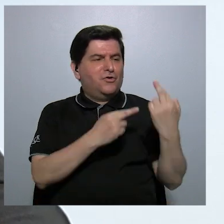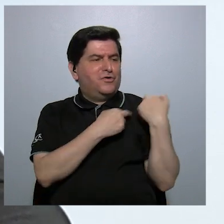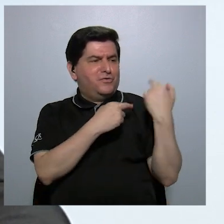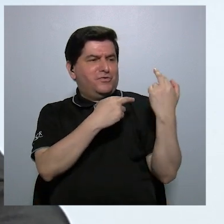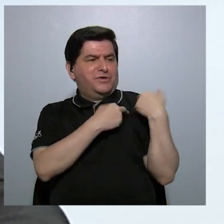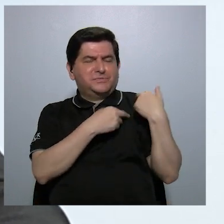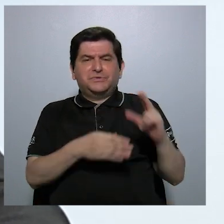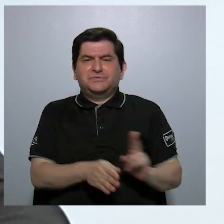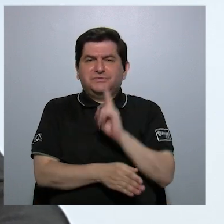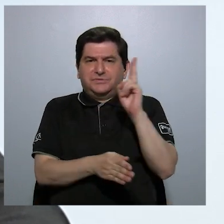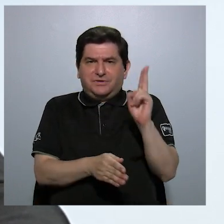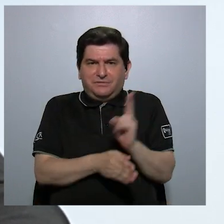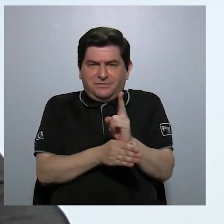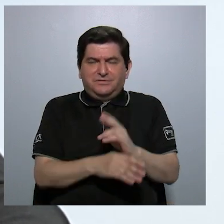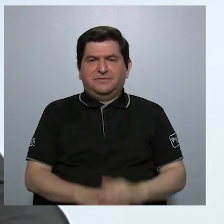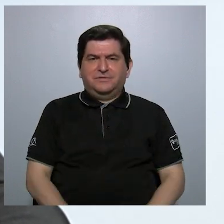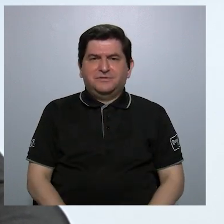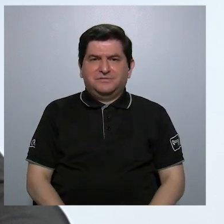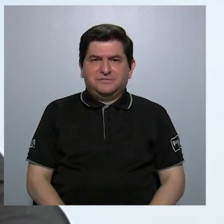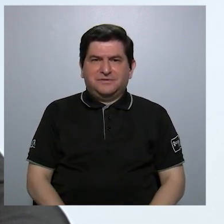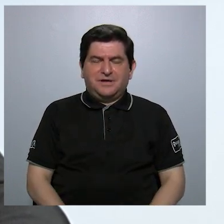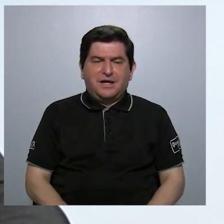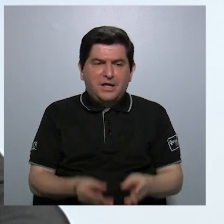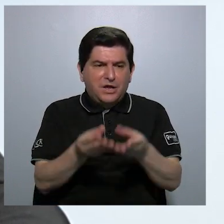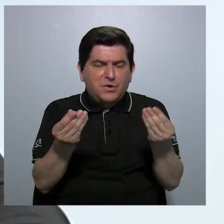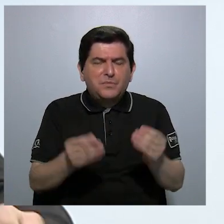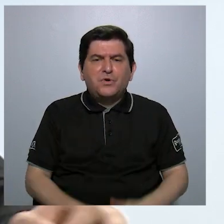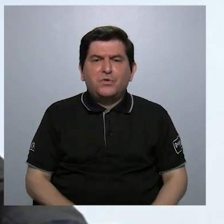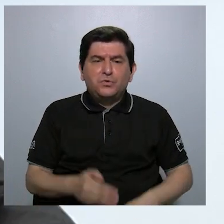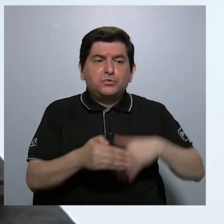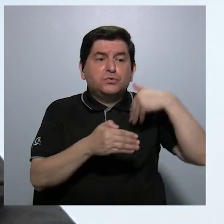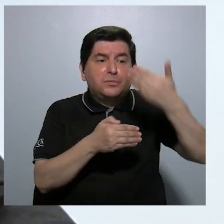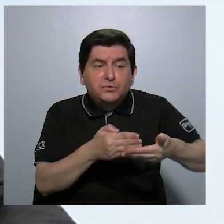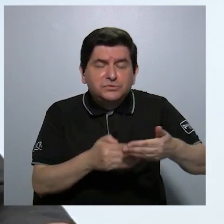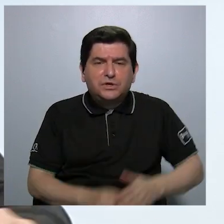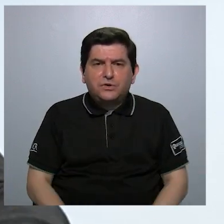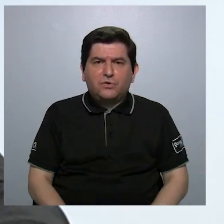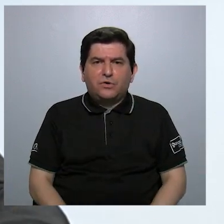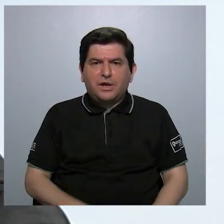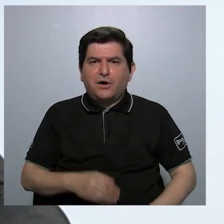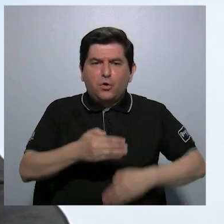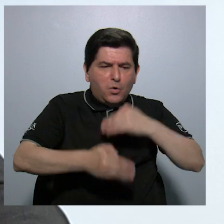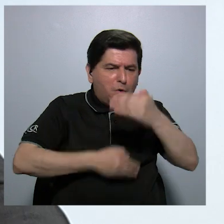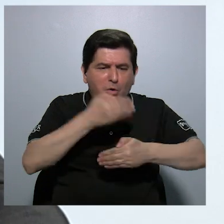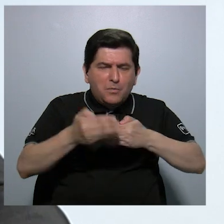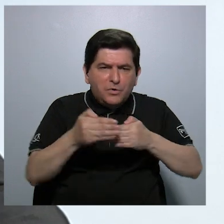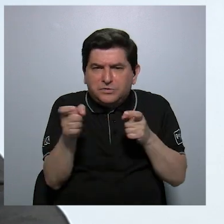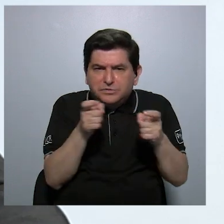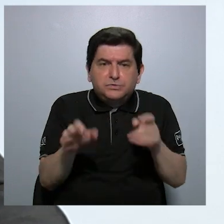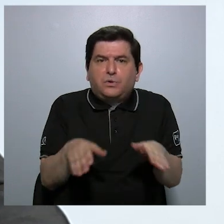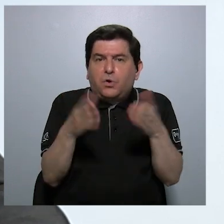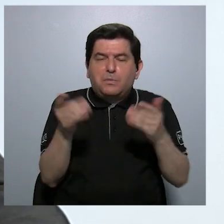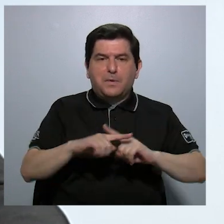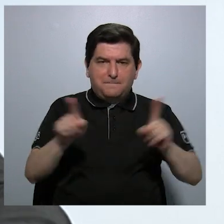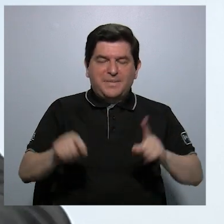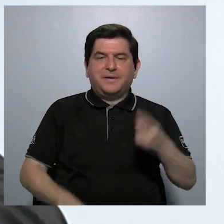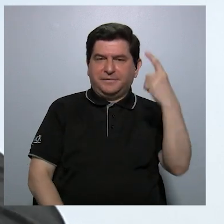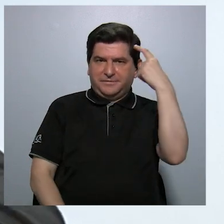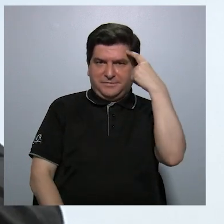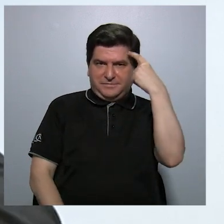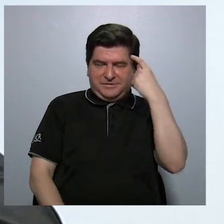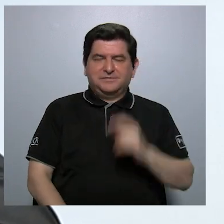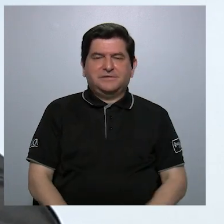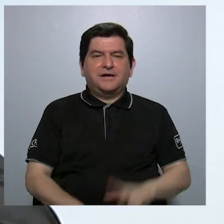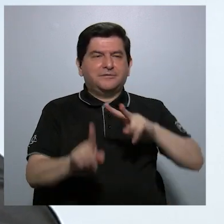quiénes son los responsables de utilizar los productos remanentes o cómo se va a dar el tratamiento. Eso sí es muy importante, pero se tiene